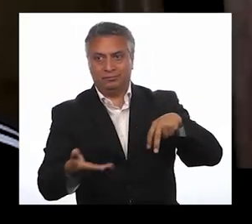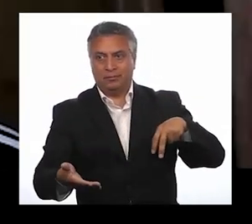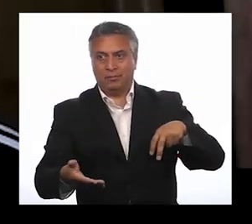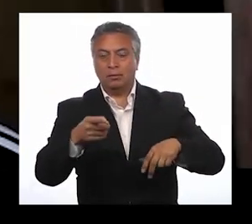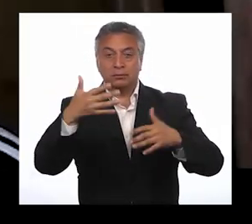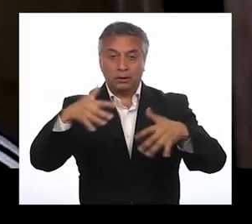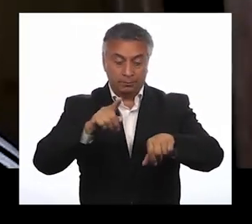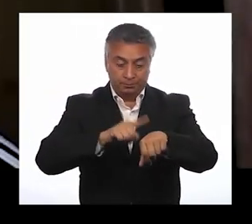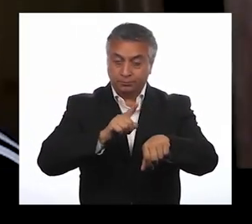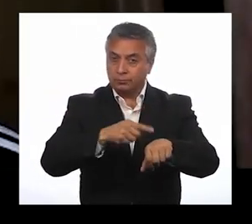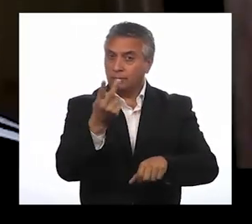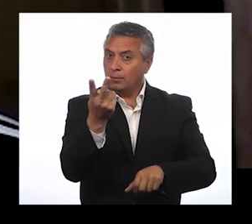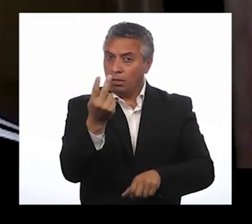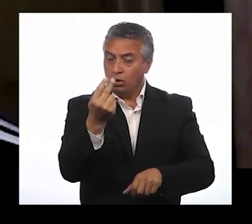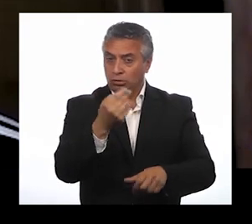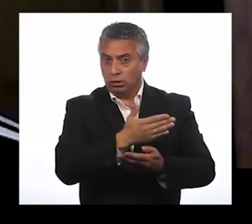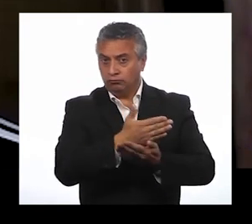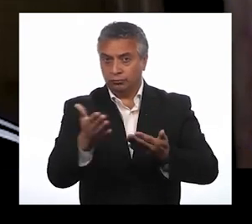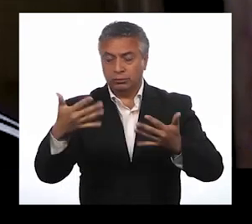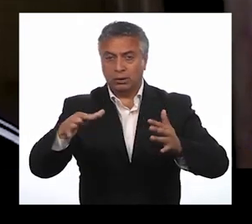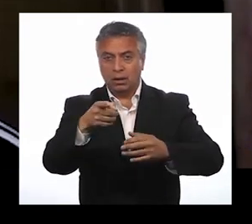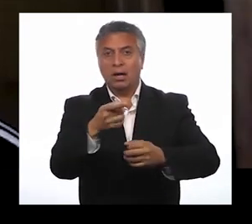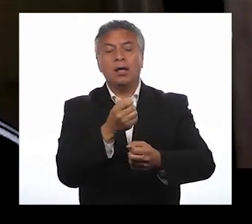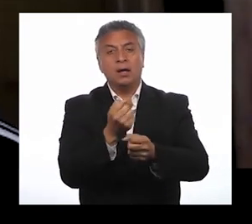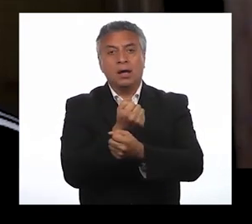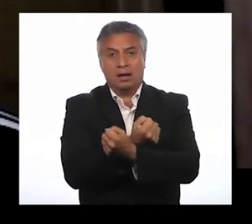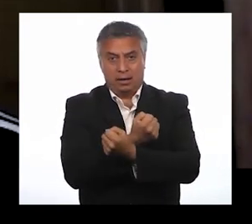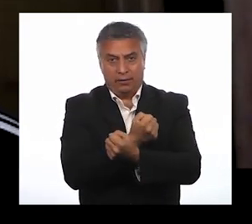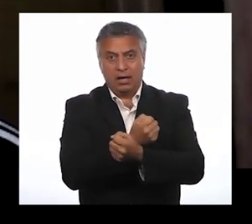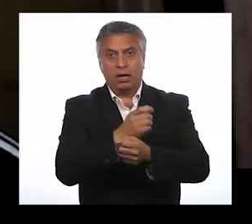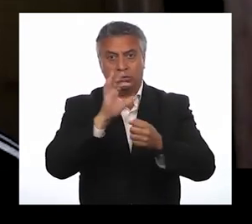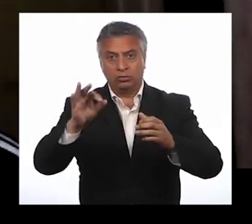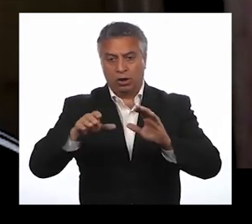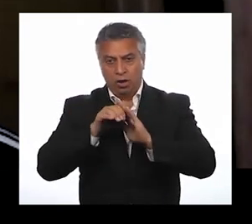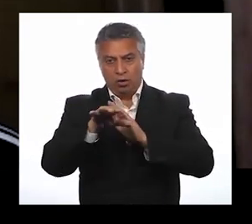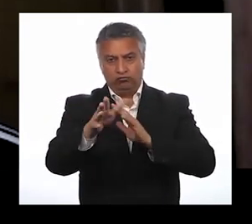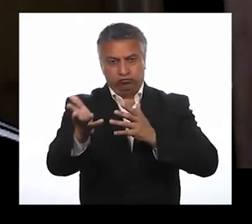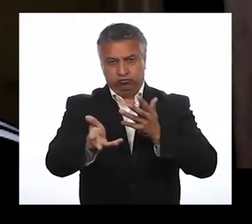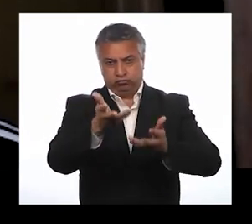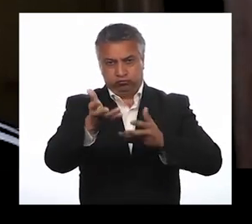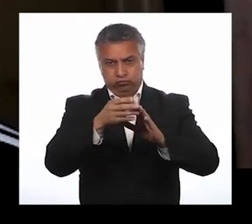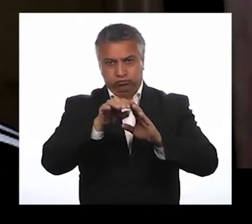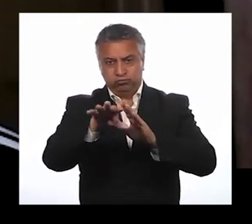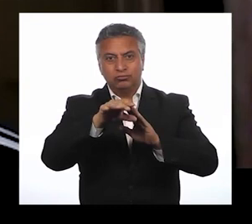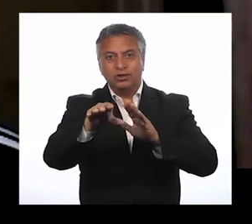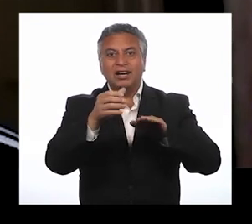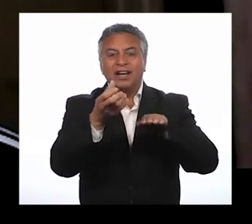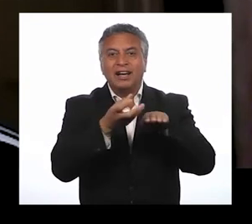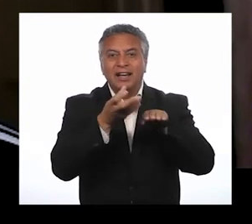Ya pasadas las 12, llega un carro de carabineros, un zorrillo. Lleva un zorrillo y se bajan dos